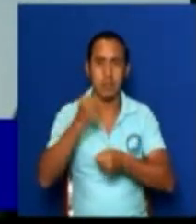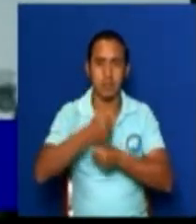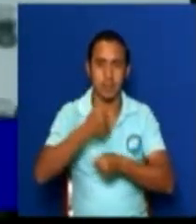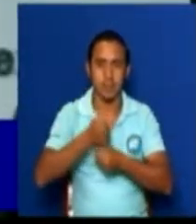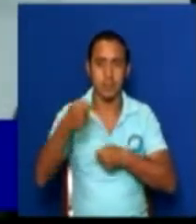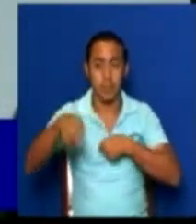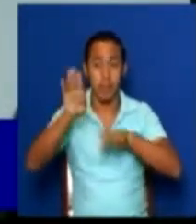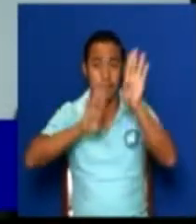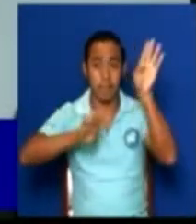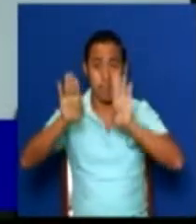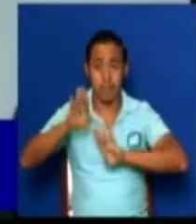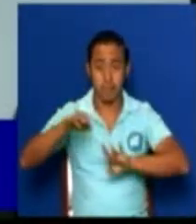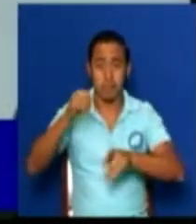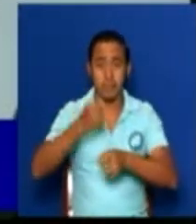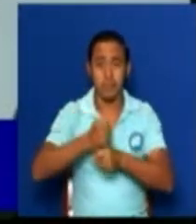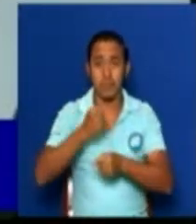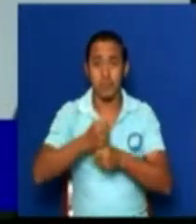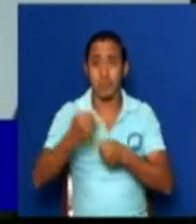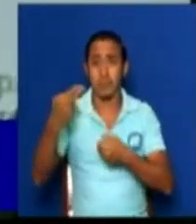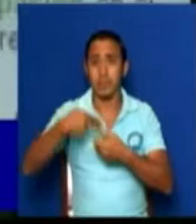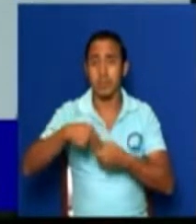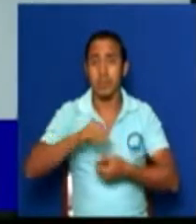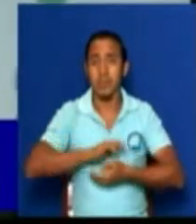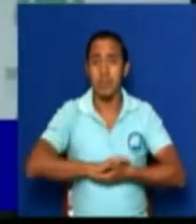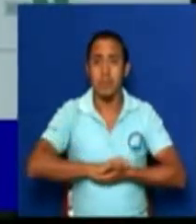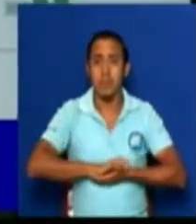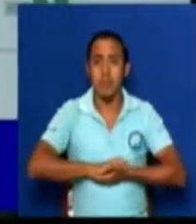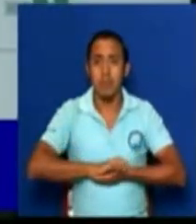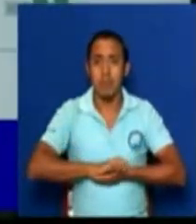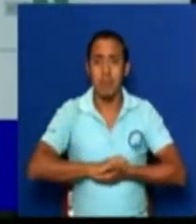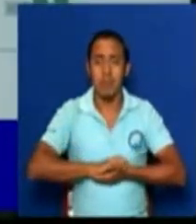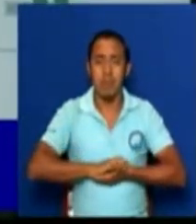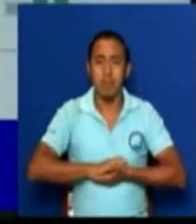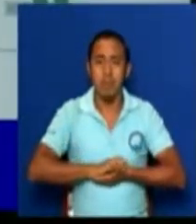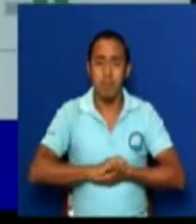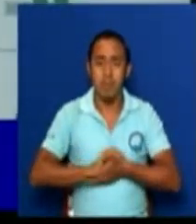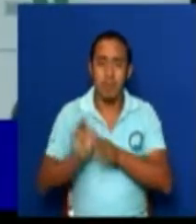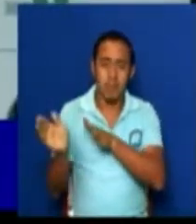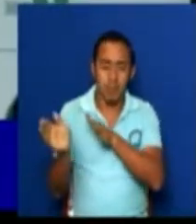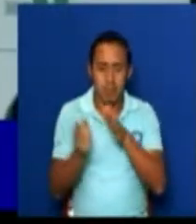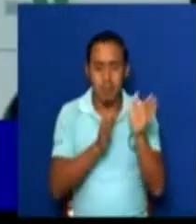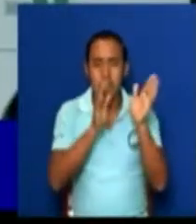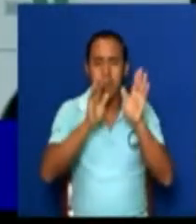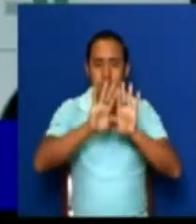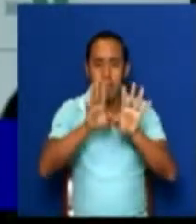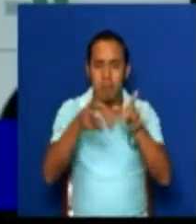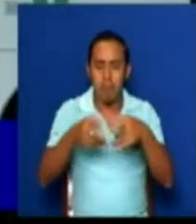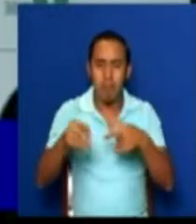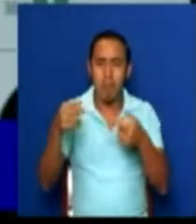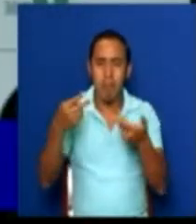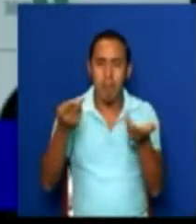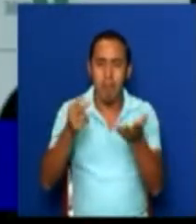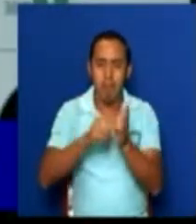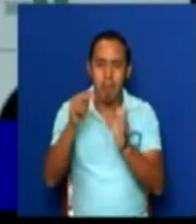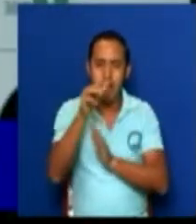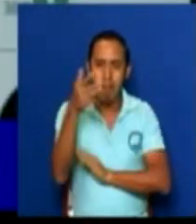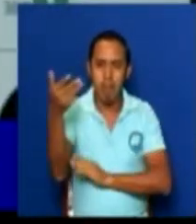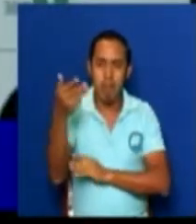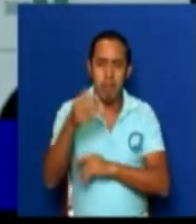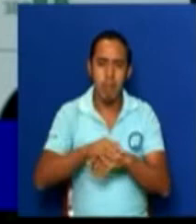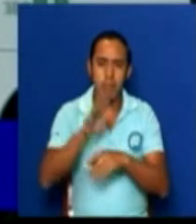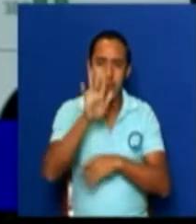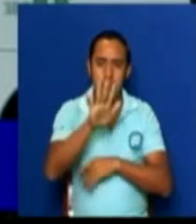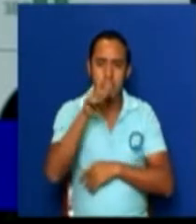su participación. Por favor, la anterior. Y en el caso de las mujeres, en el 2009 había casi